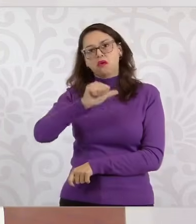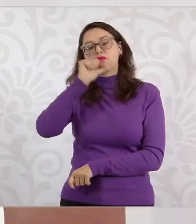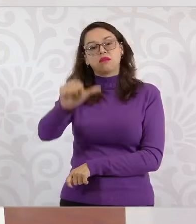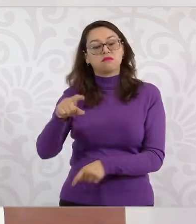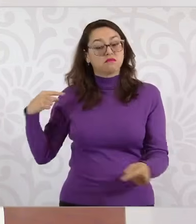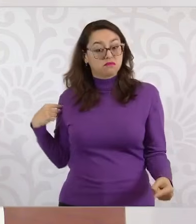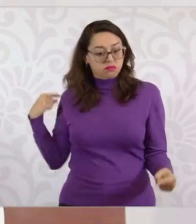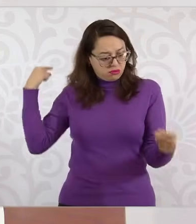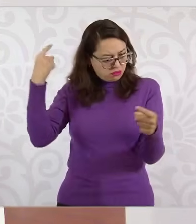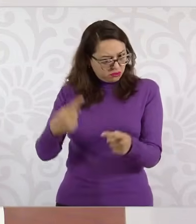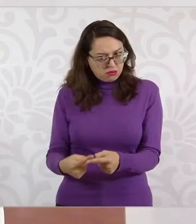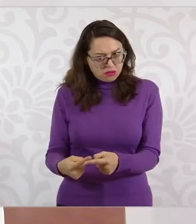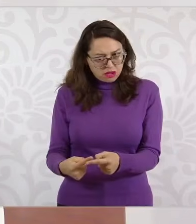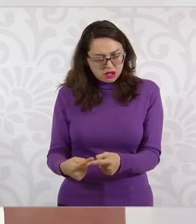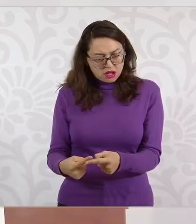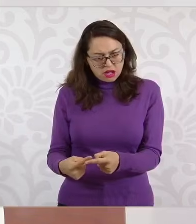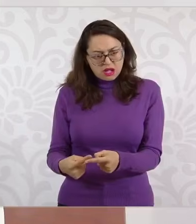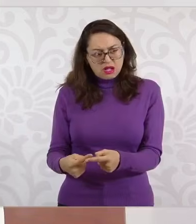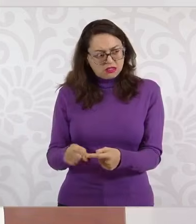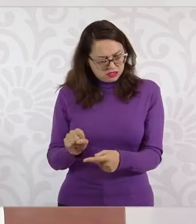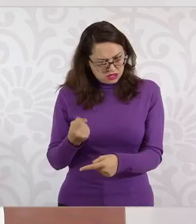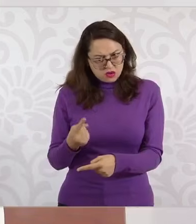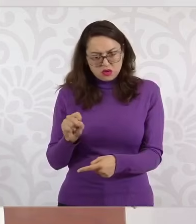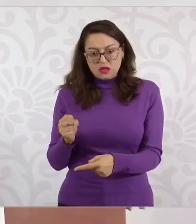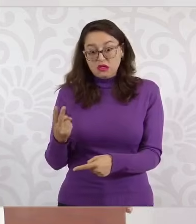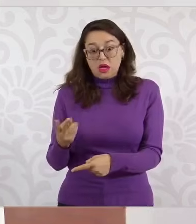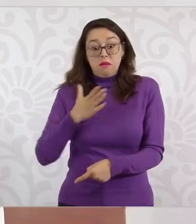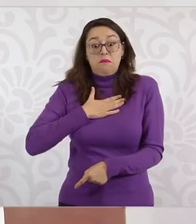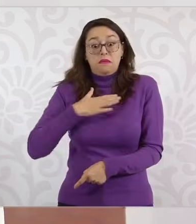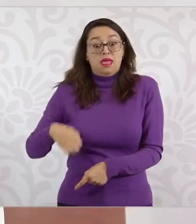si fue 61, 62, pues mi edad,